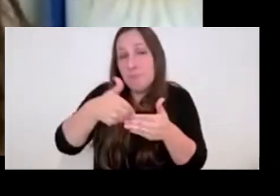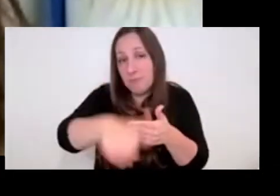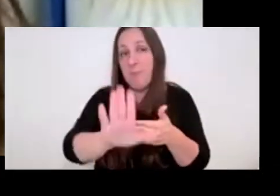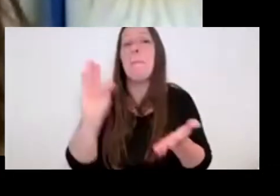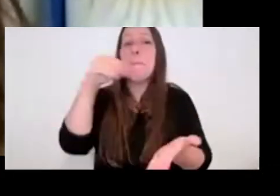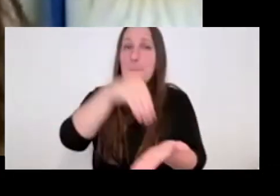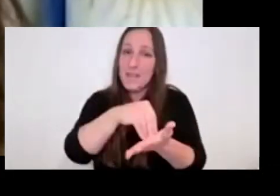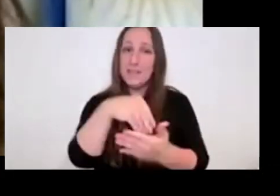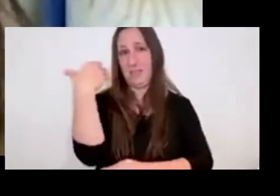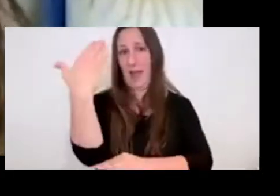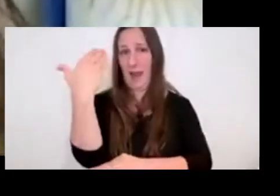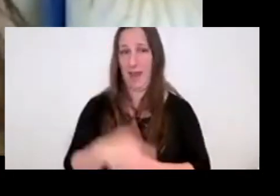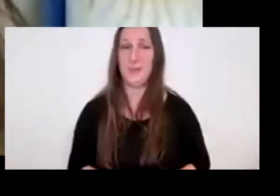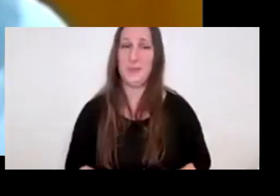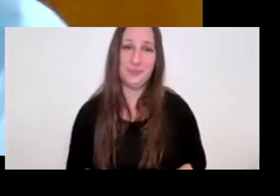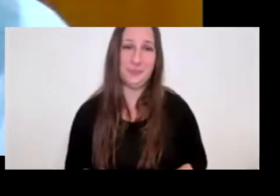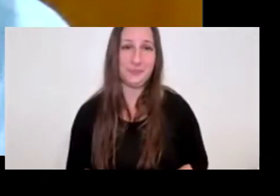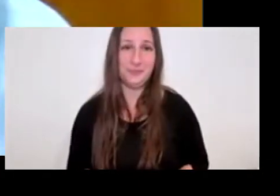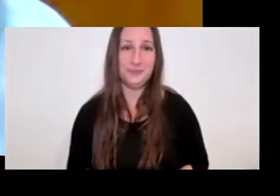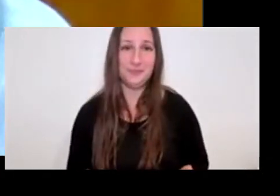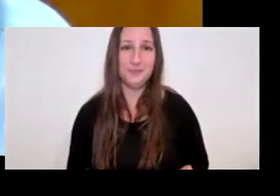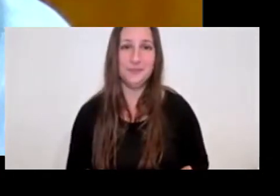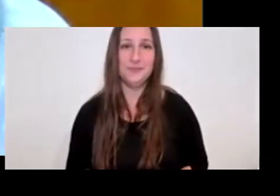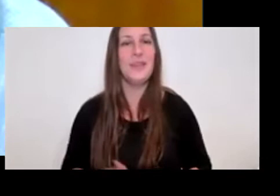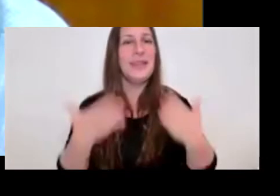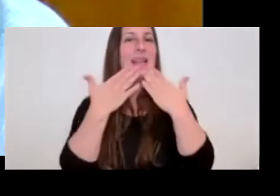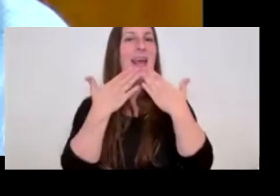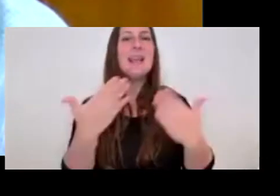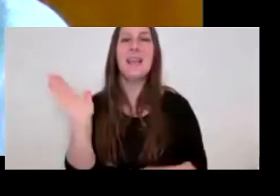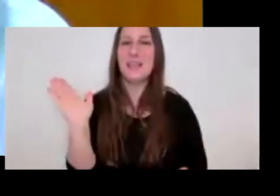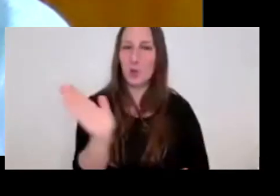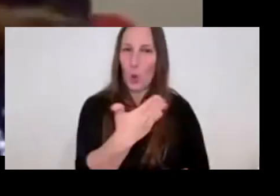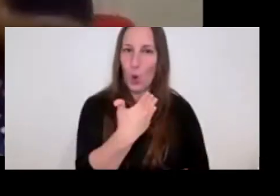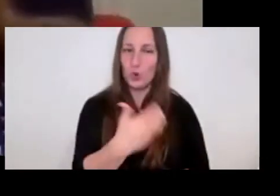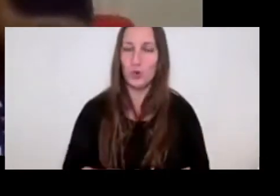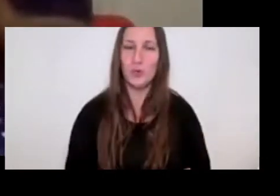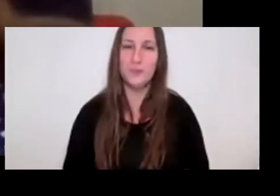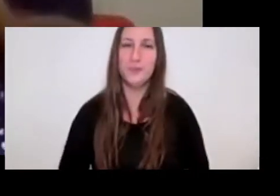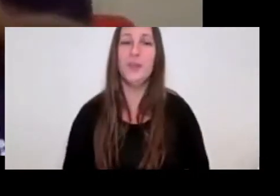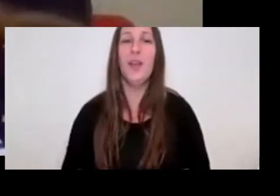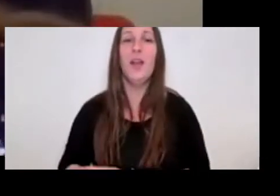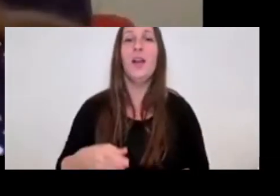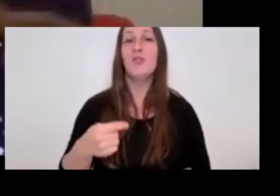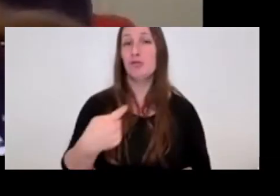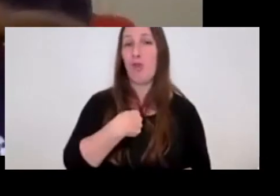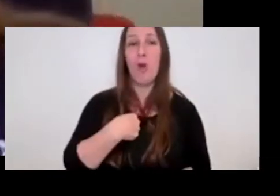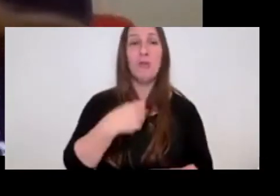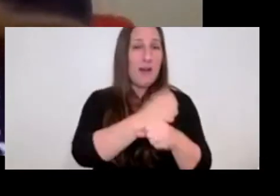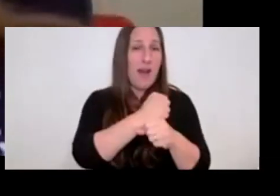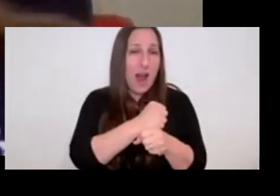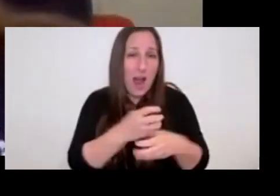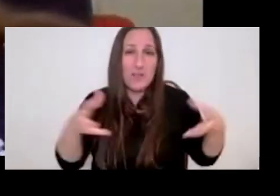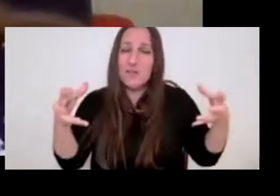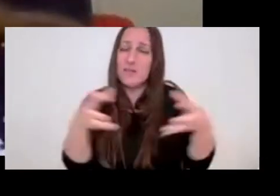pronto. Gracias, Rocío, gracias a todos. Lía. Realmente es siempre un placer trabajar con ustedes y